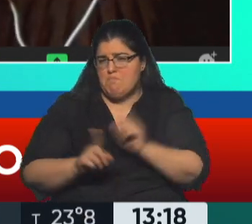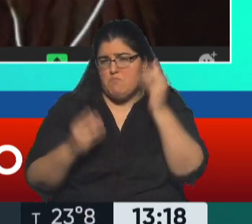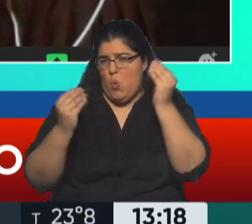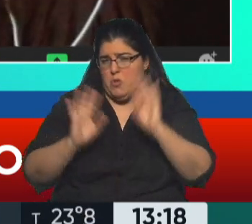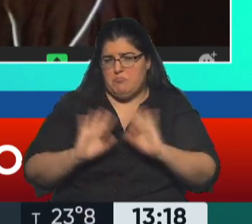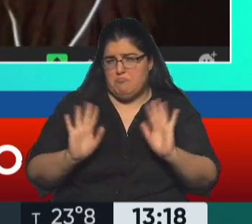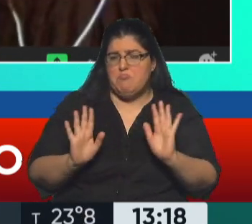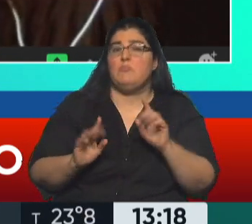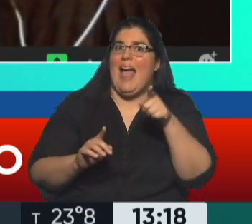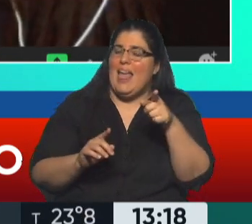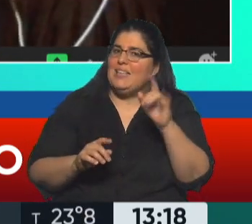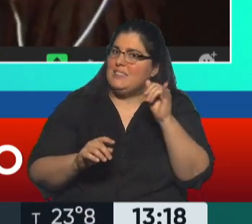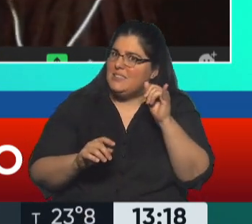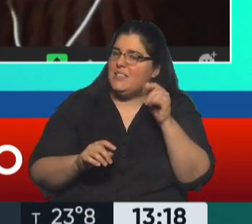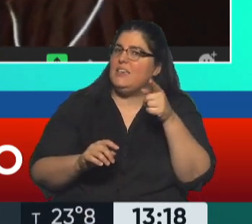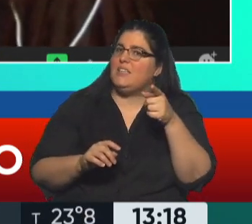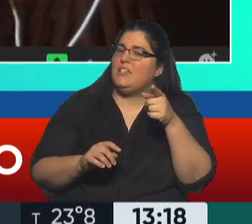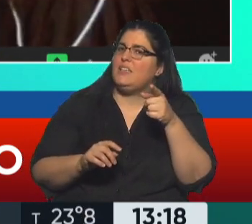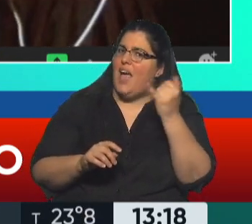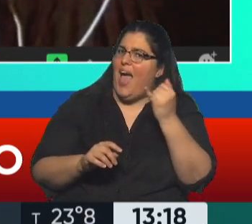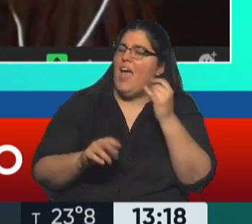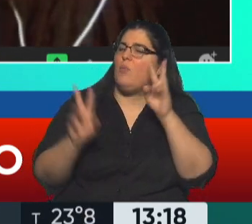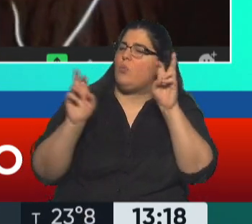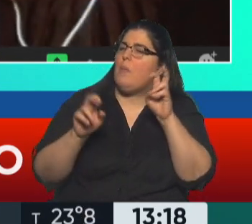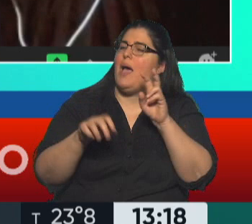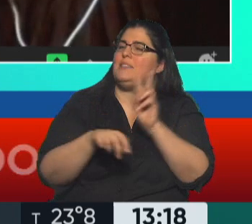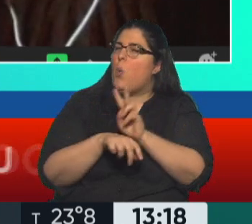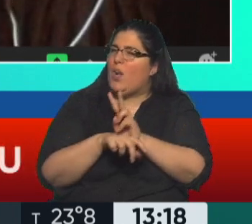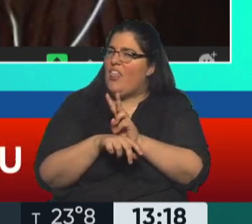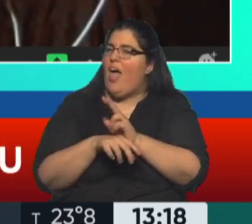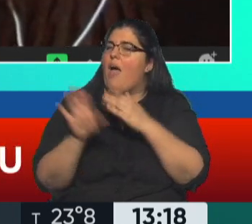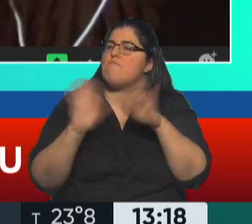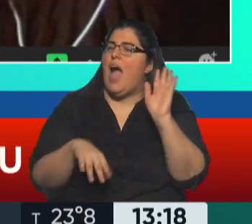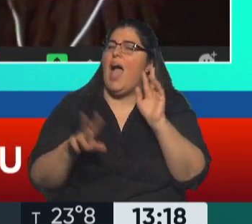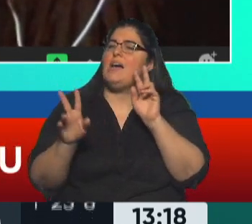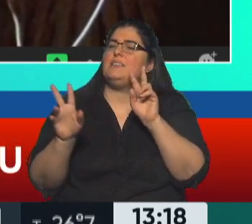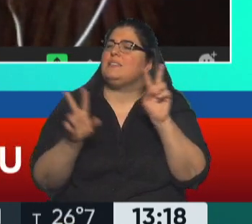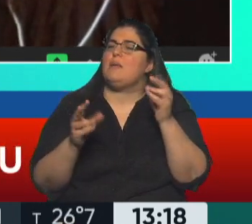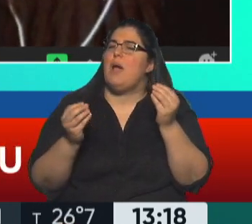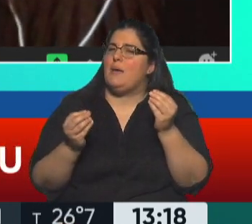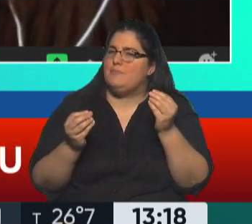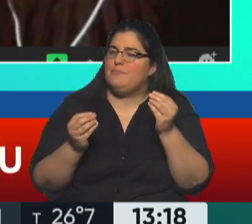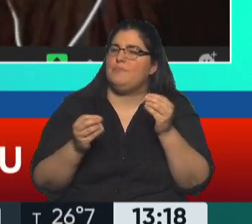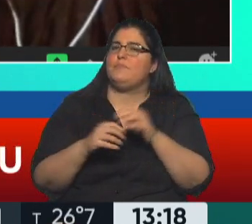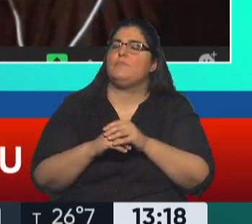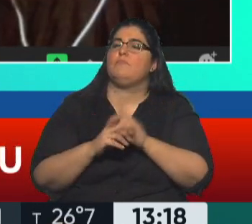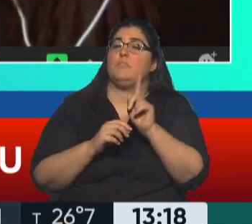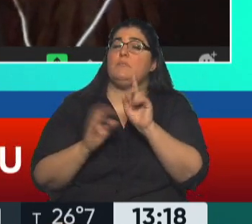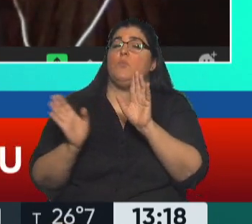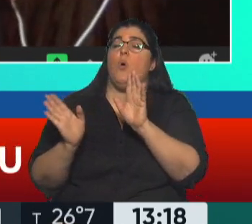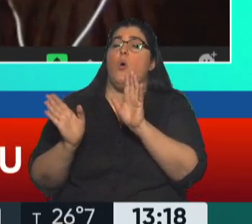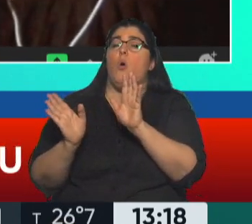aunque ahí sí hay un eje de seguridad más orientada a estos